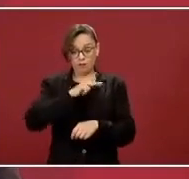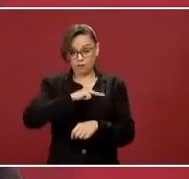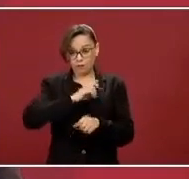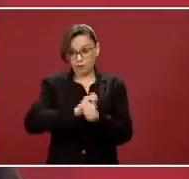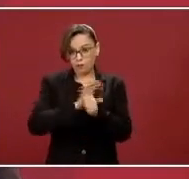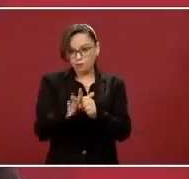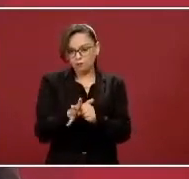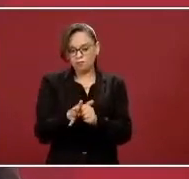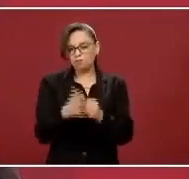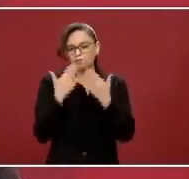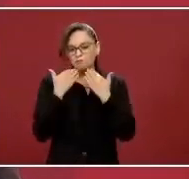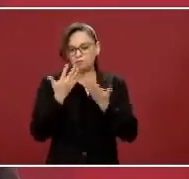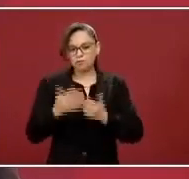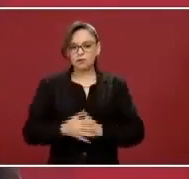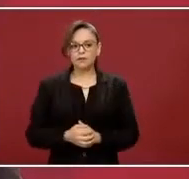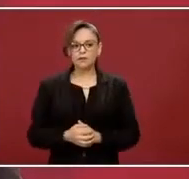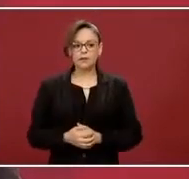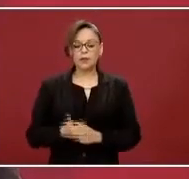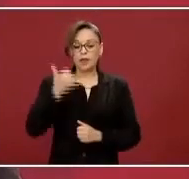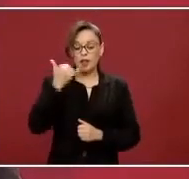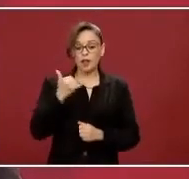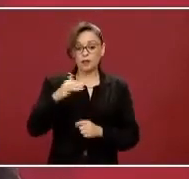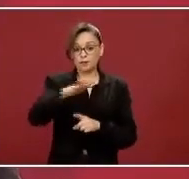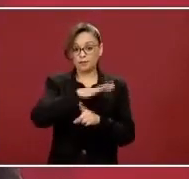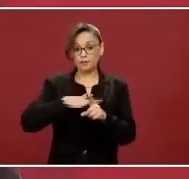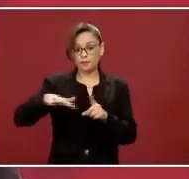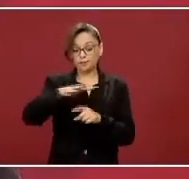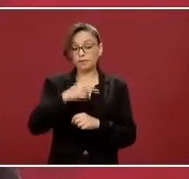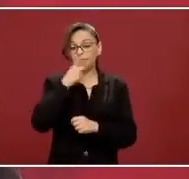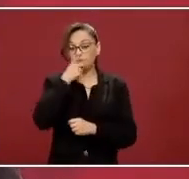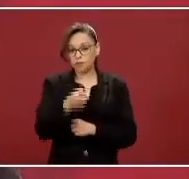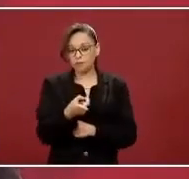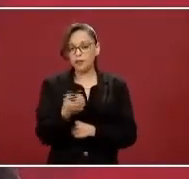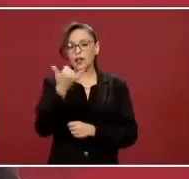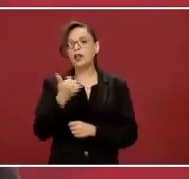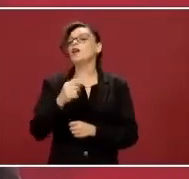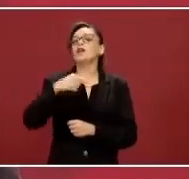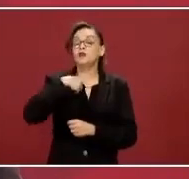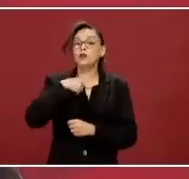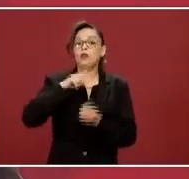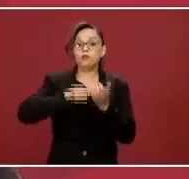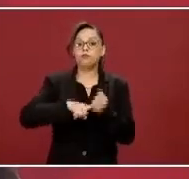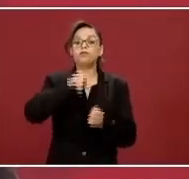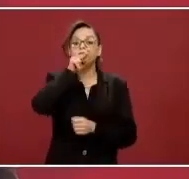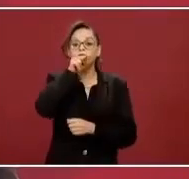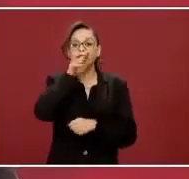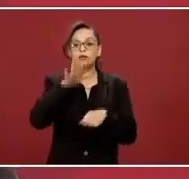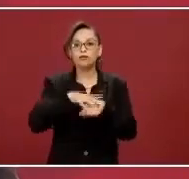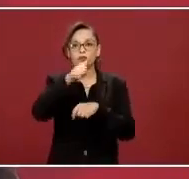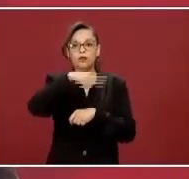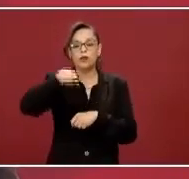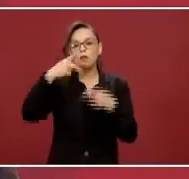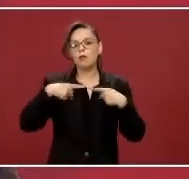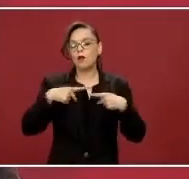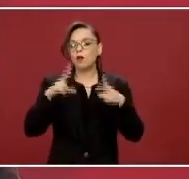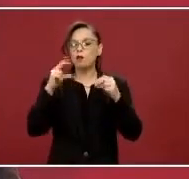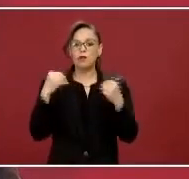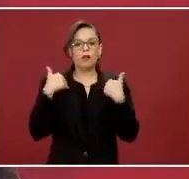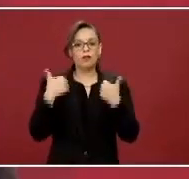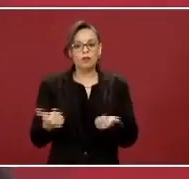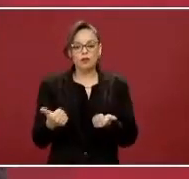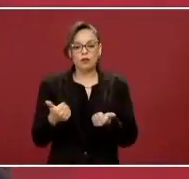del sector público y mi preocupación de que no se hubiera entendido completamente en qué consiste la medida